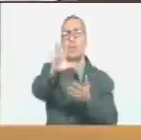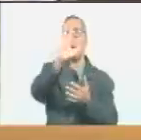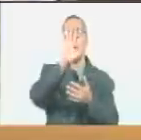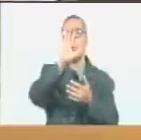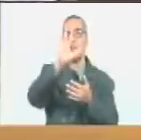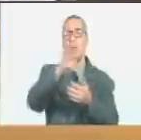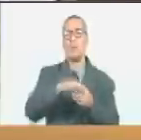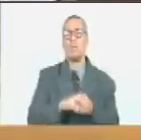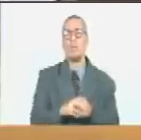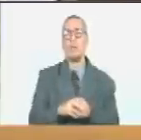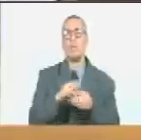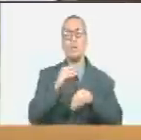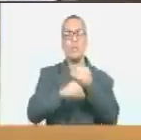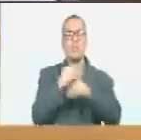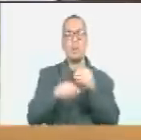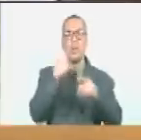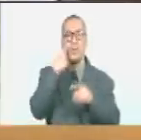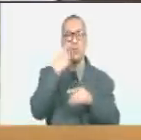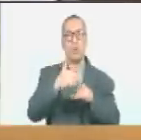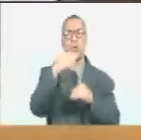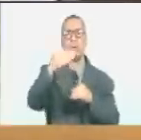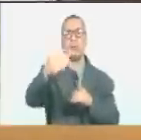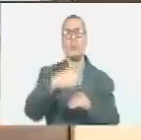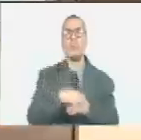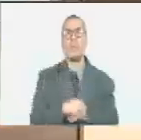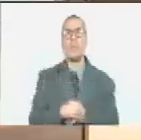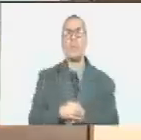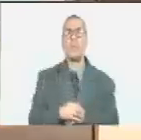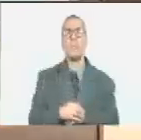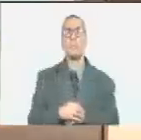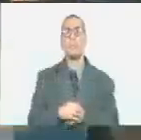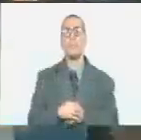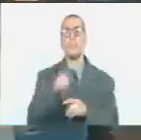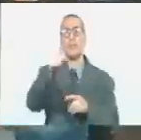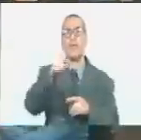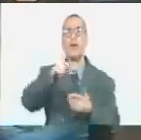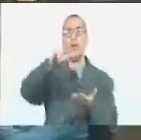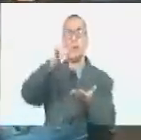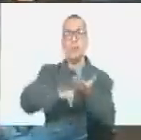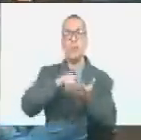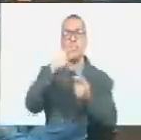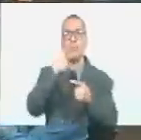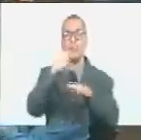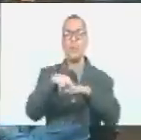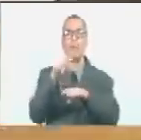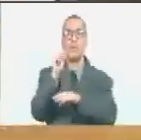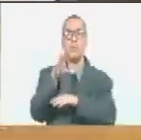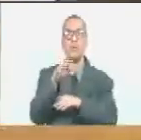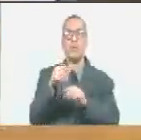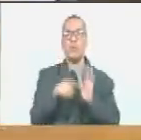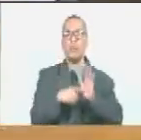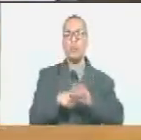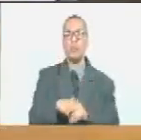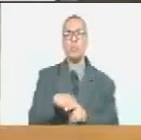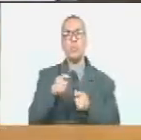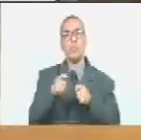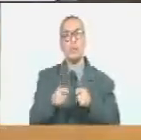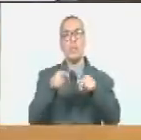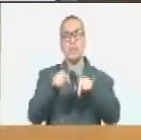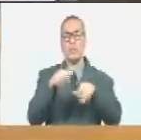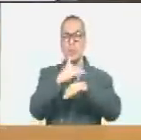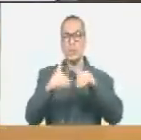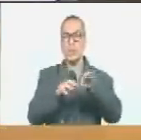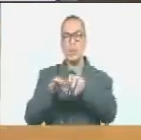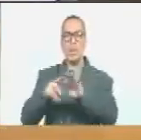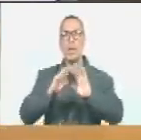quinto, sírvanse manifestarlo con la señal de costumbre. Queda aprobado, se levanta la sanción. Por tanto, ciudadana